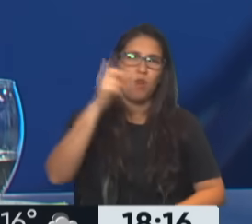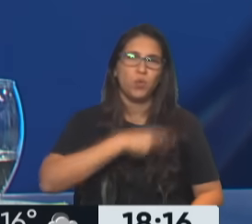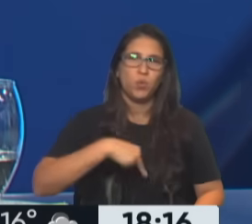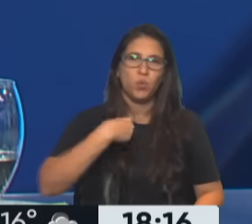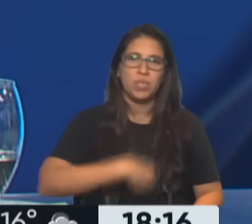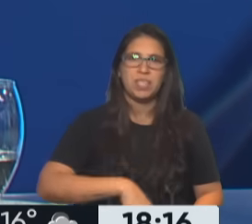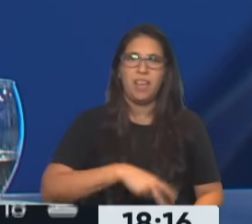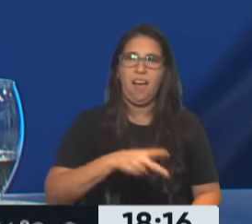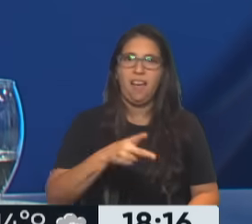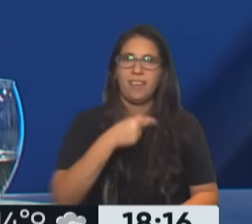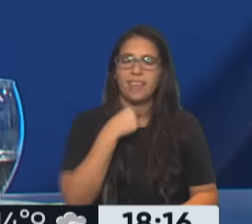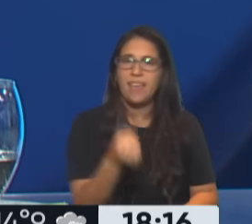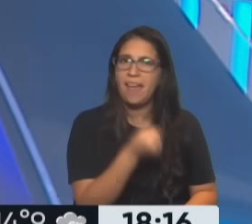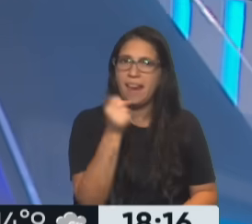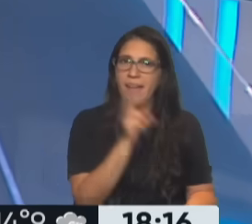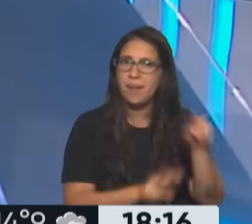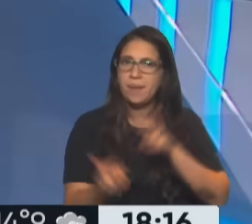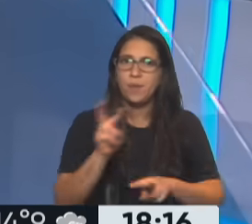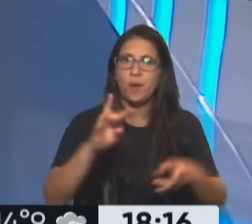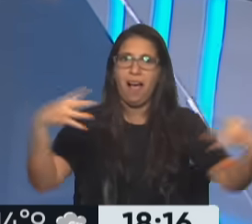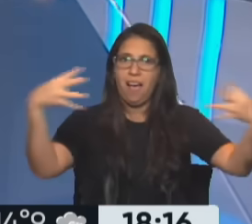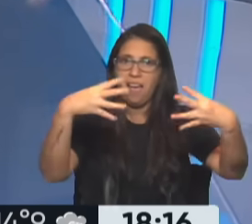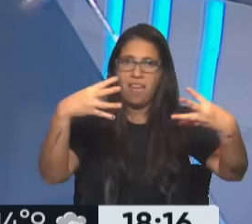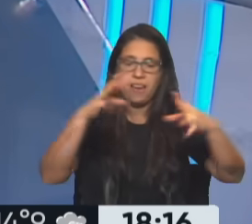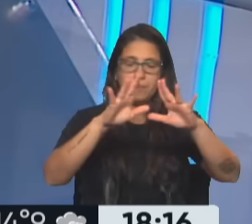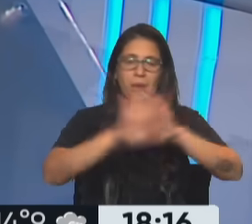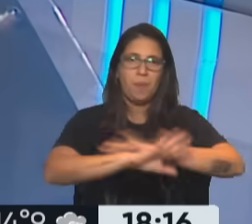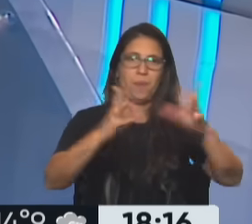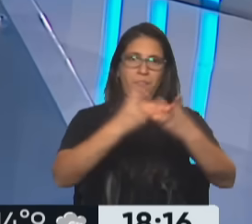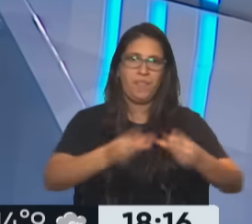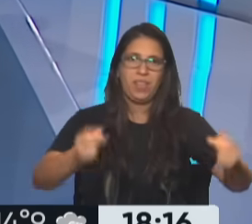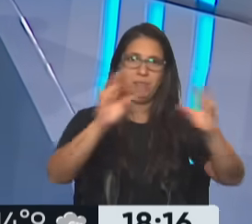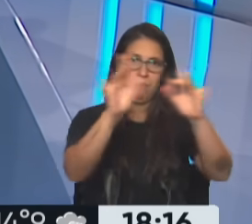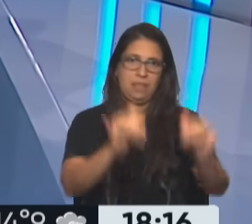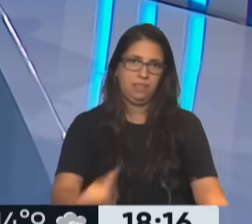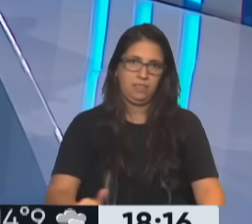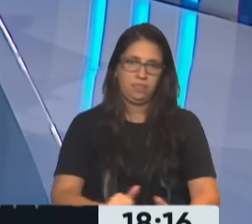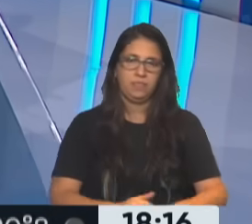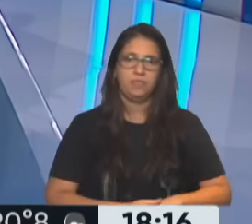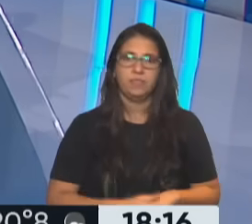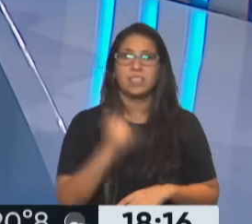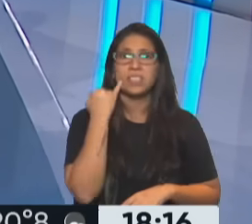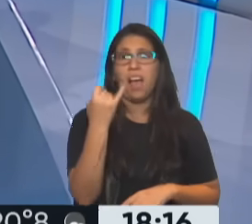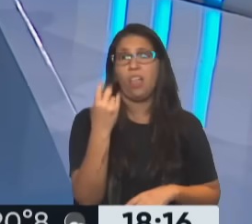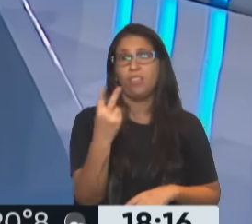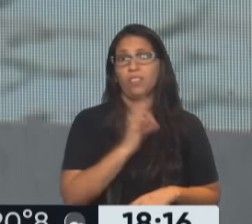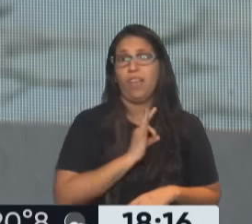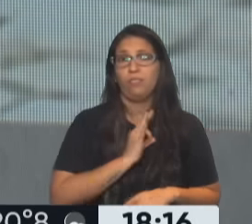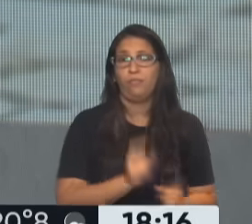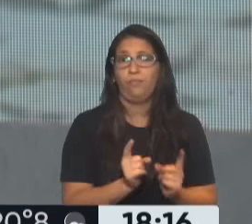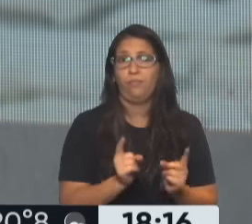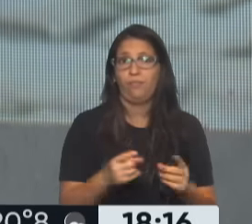guerra en Ucrania, o digamos, buscar justamente un acuerdo para finalizar la guerra que ya cumplió 2 años. Lo decíamos recién, ¿no? No pasa para